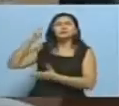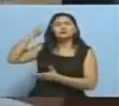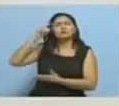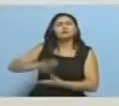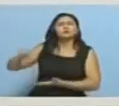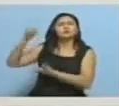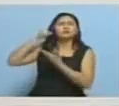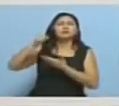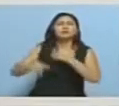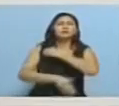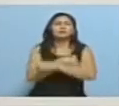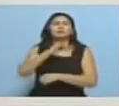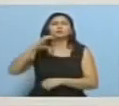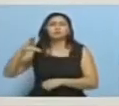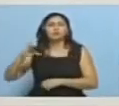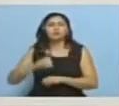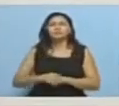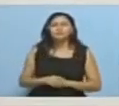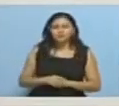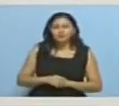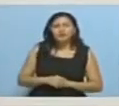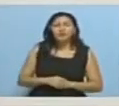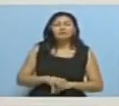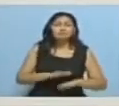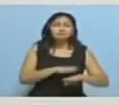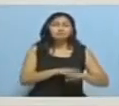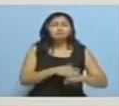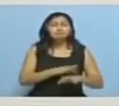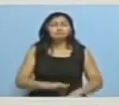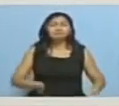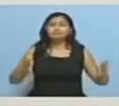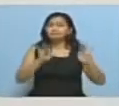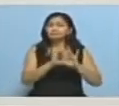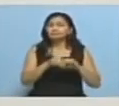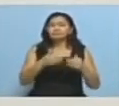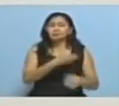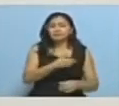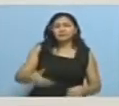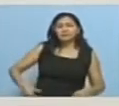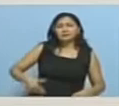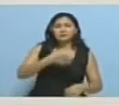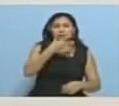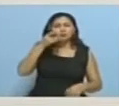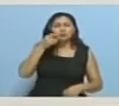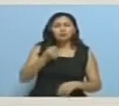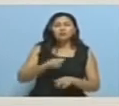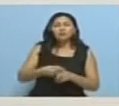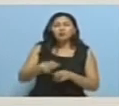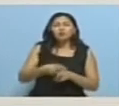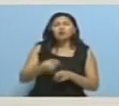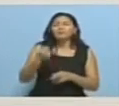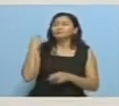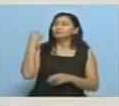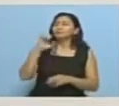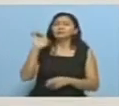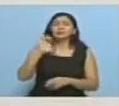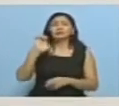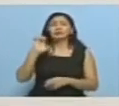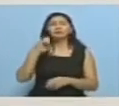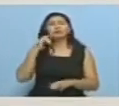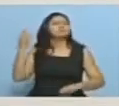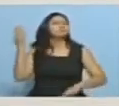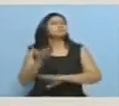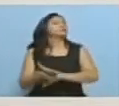TIC. Blanca, también es importante mencionar que el presidente Iván Duque en el mes de enero de este año presentó el